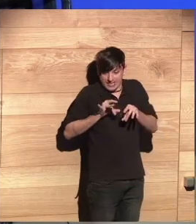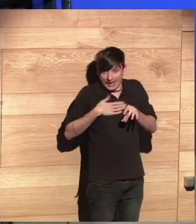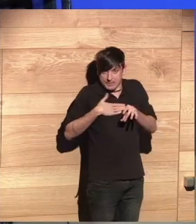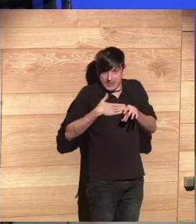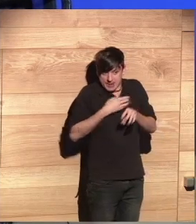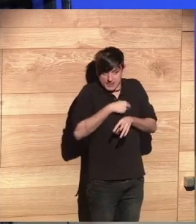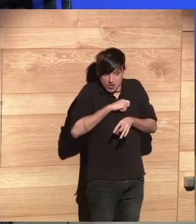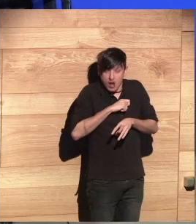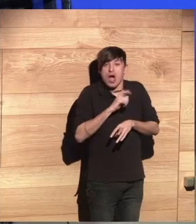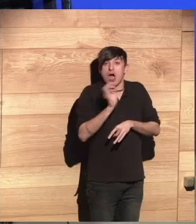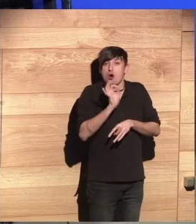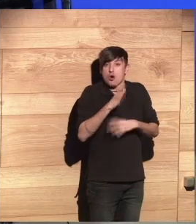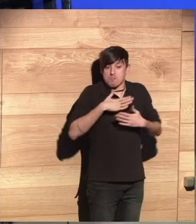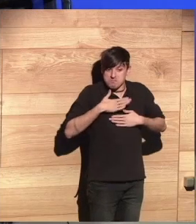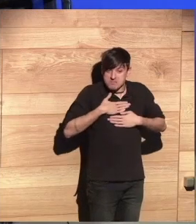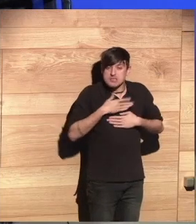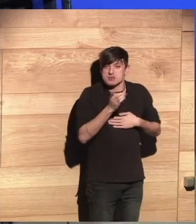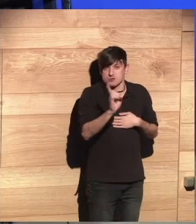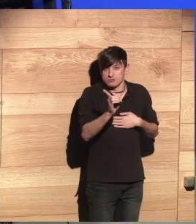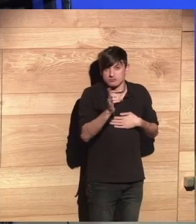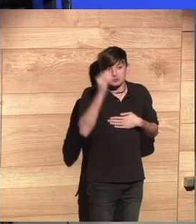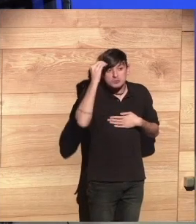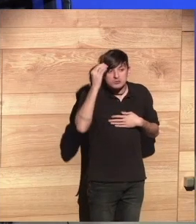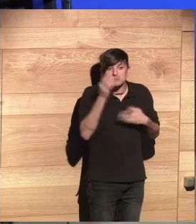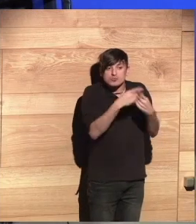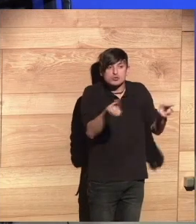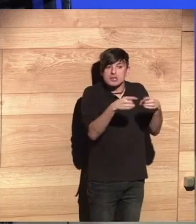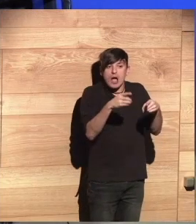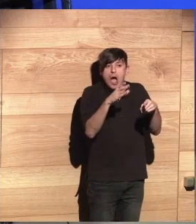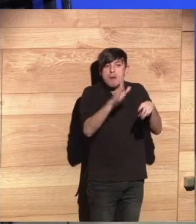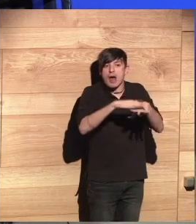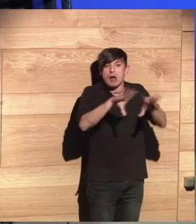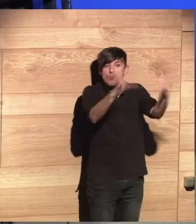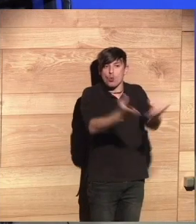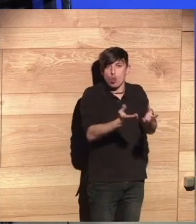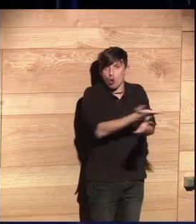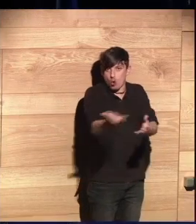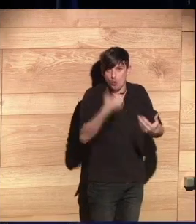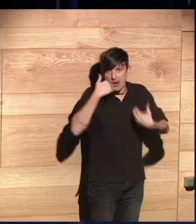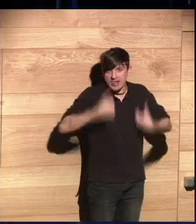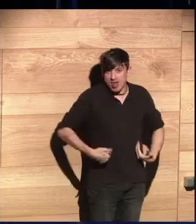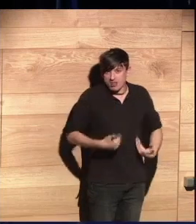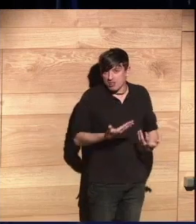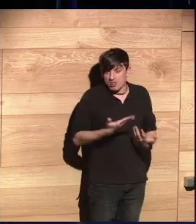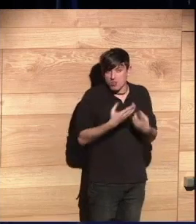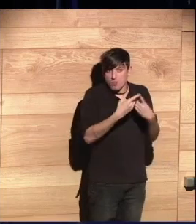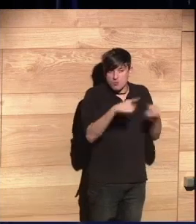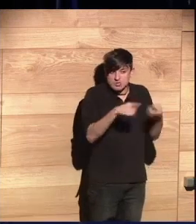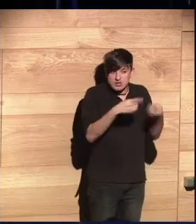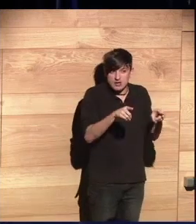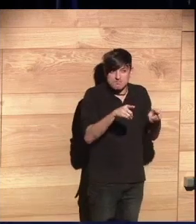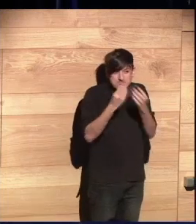tierra, o música que me pertenezca. Yo pienso que música que pertenece a la humanidad, de una música que estamos hablando que se